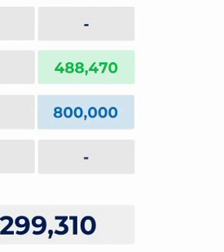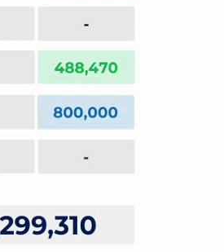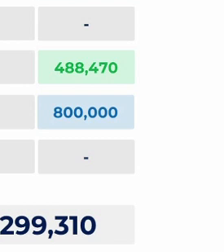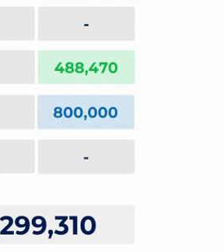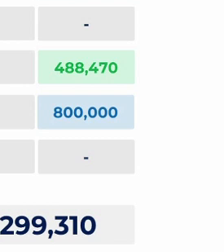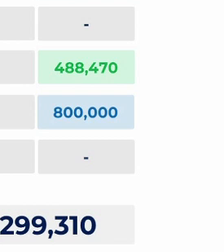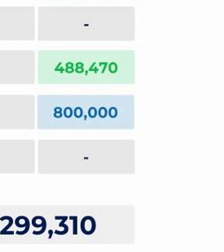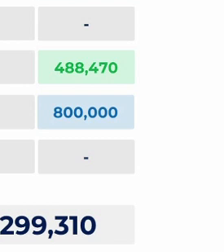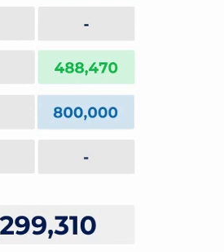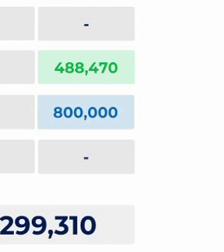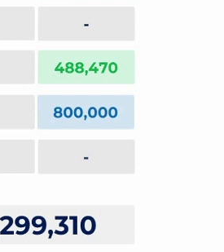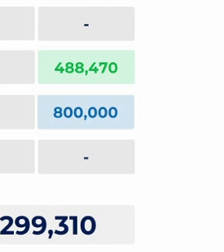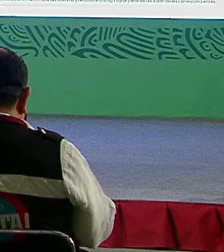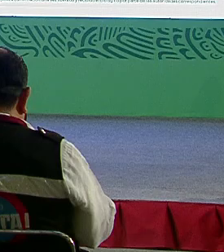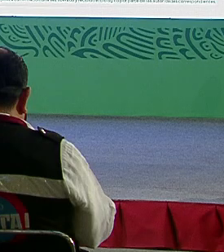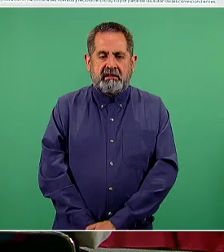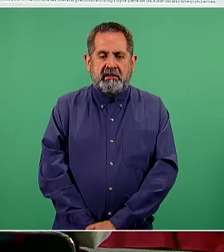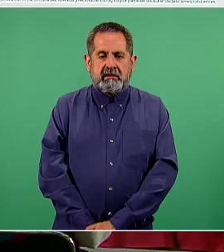COFEPRIS,